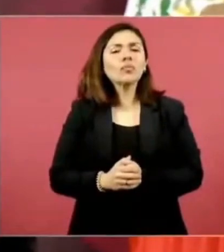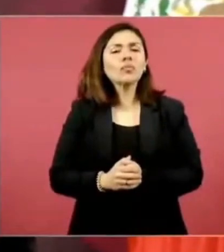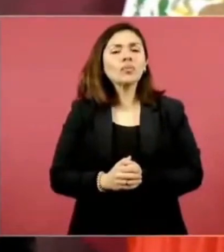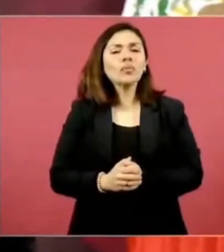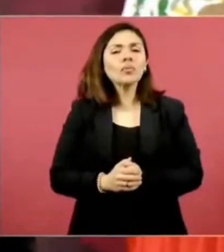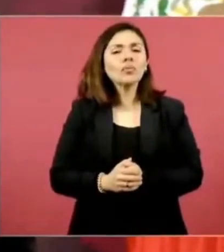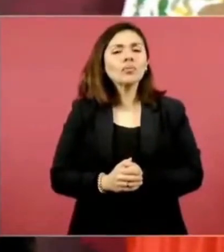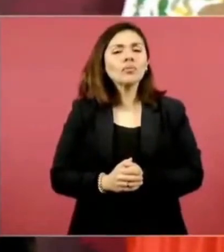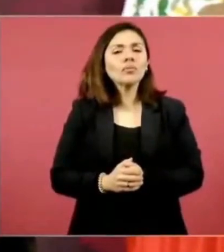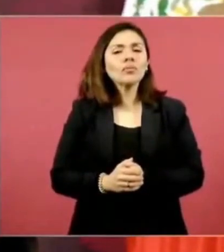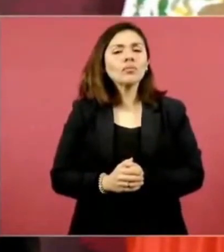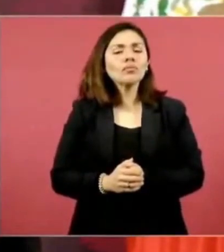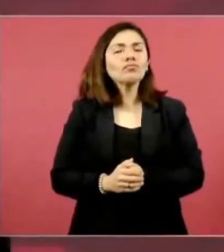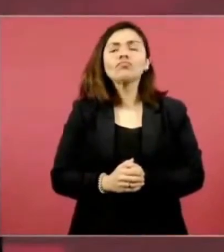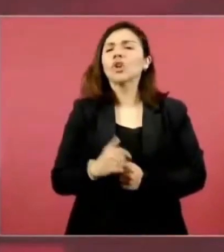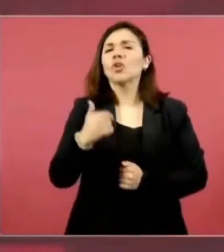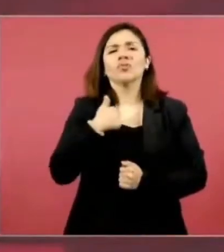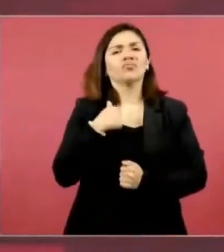se promueven créditos